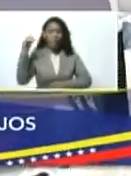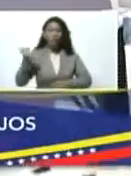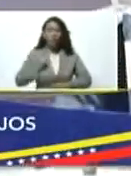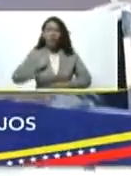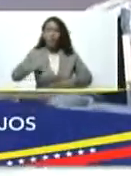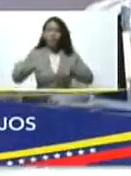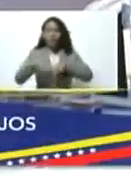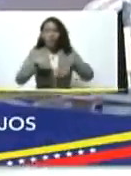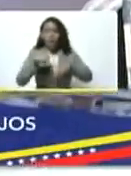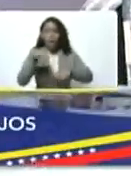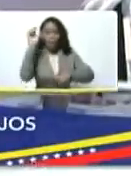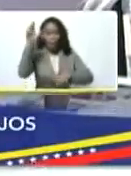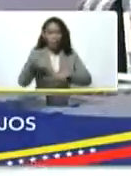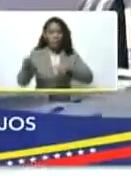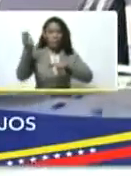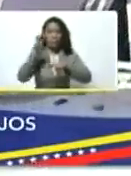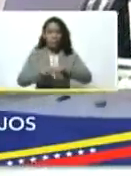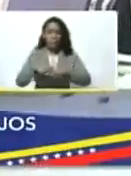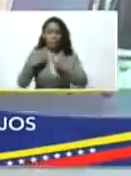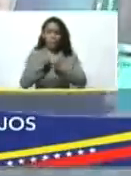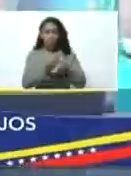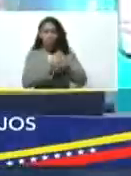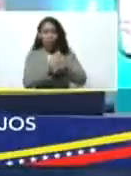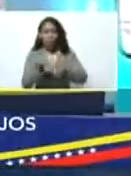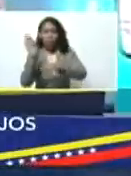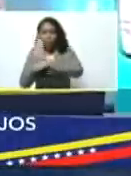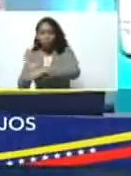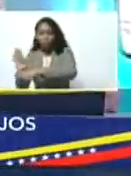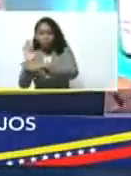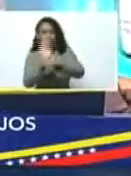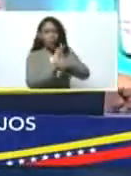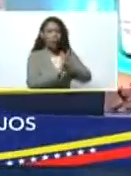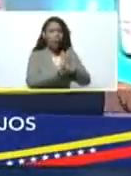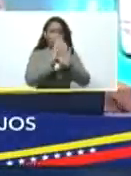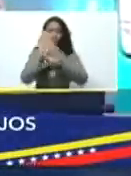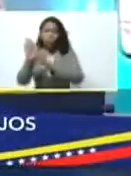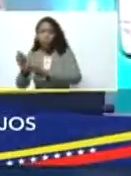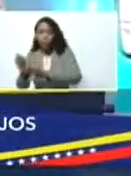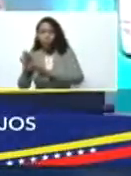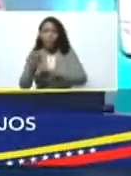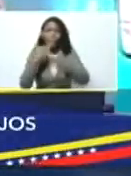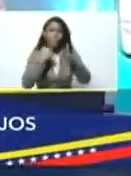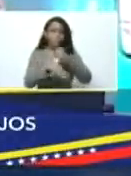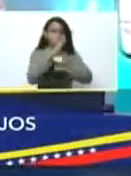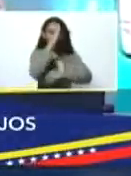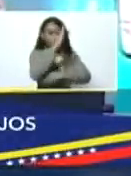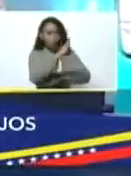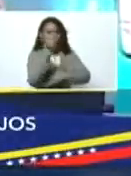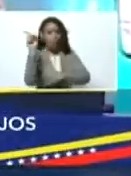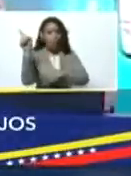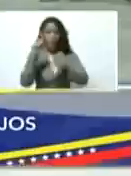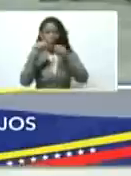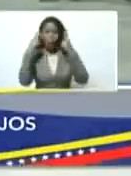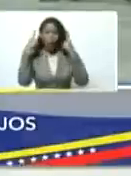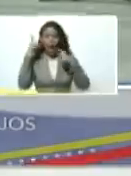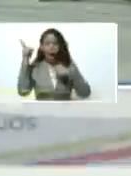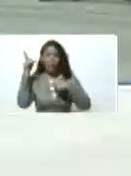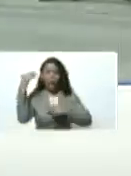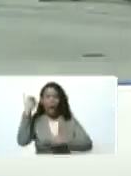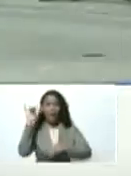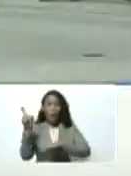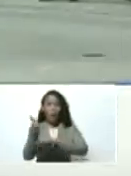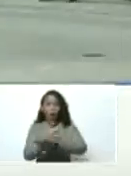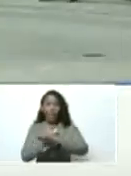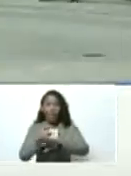estén, se sientan acompañados, protegidos, apoyados. Vámonos directo a La Guaira. Allá está el